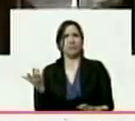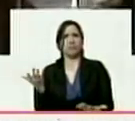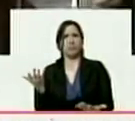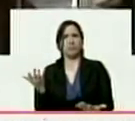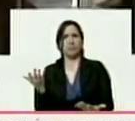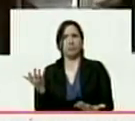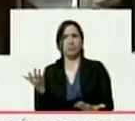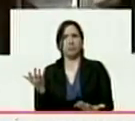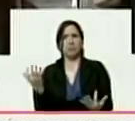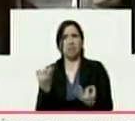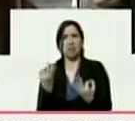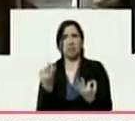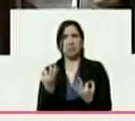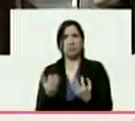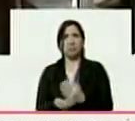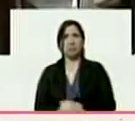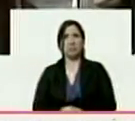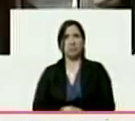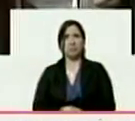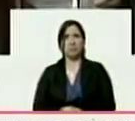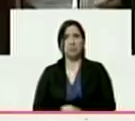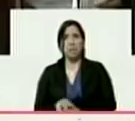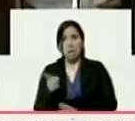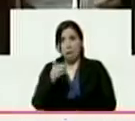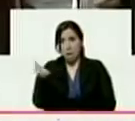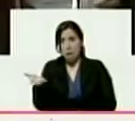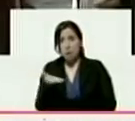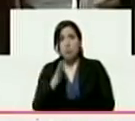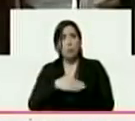De verdad. Ellos podían haberse bajado